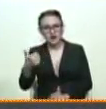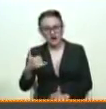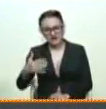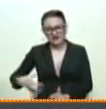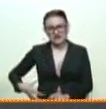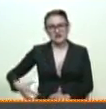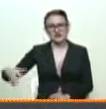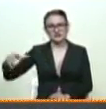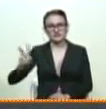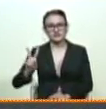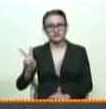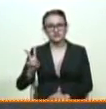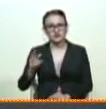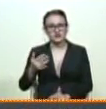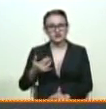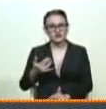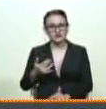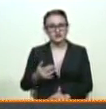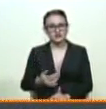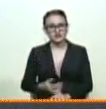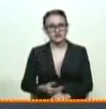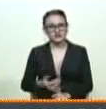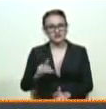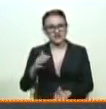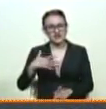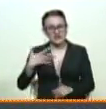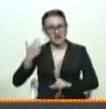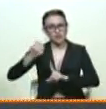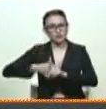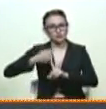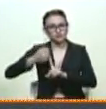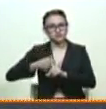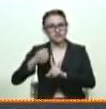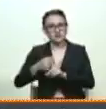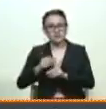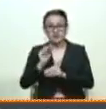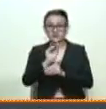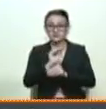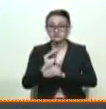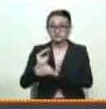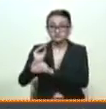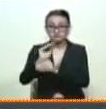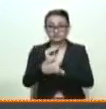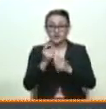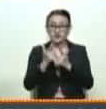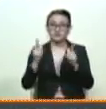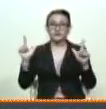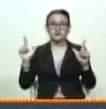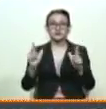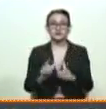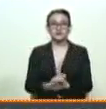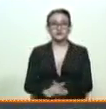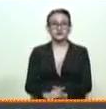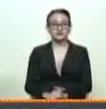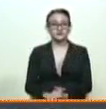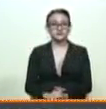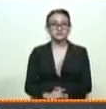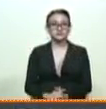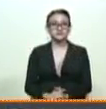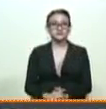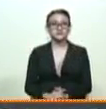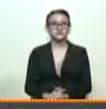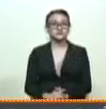riqueza y tiene como ganas de luchar para preservar su libertad.